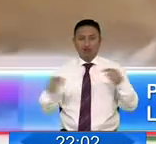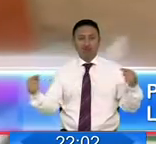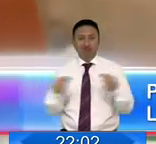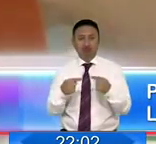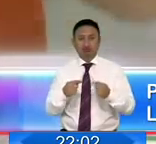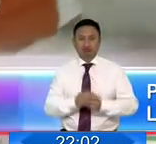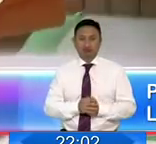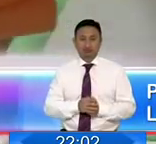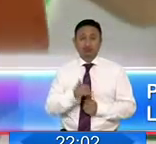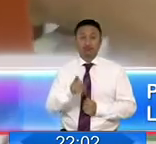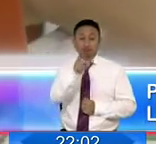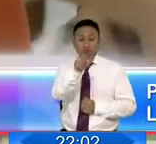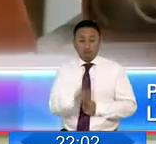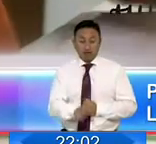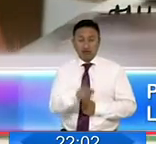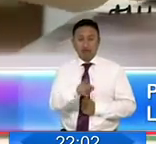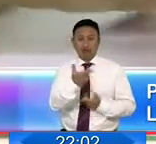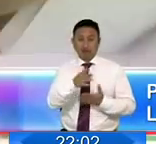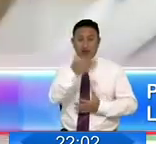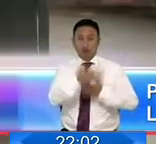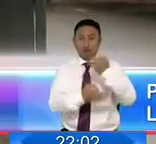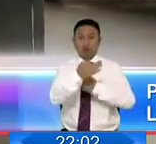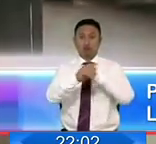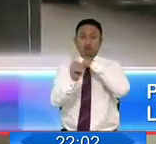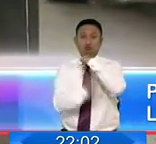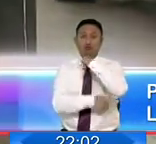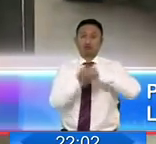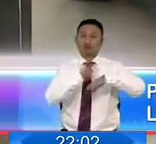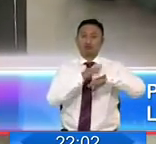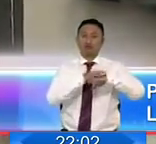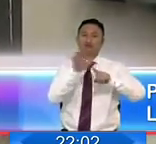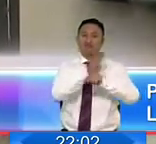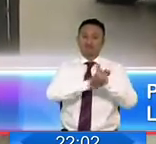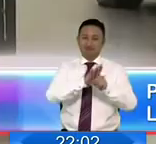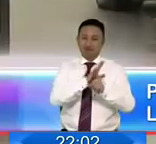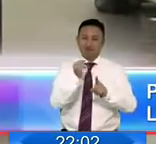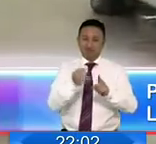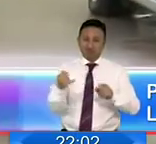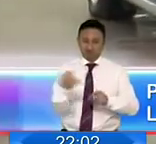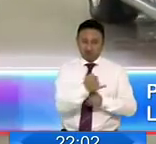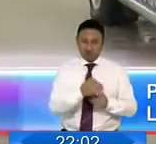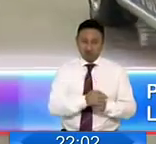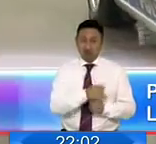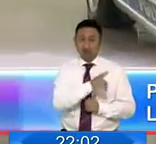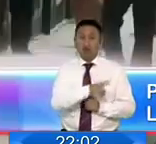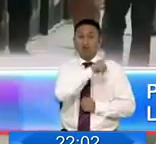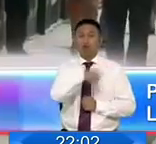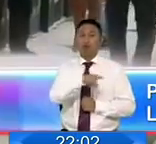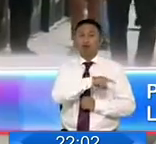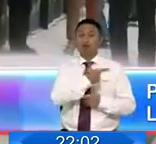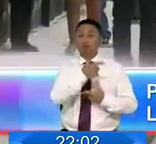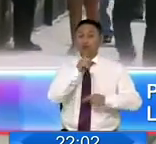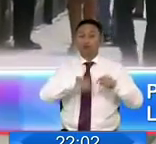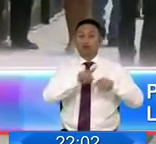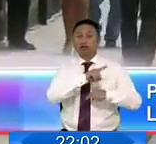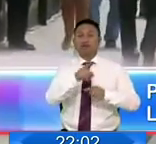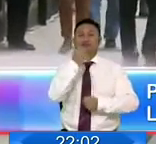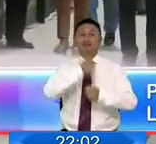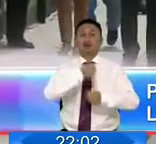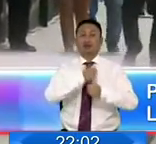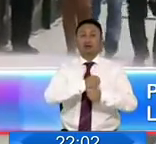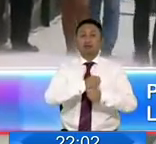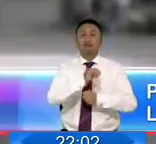establece que las personas con sentencia ejecutoriada por delitos de agresión sexual contra menores tengan prohibición de acceder a un cargo, oficio o actividad